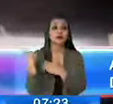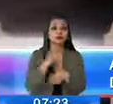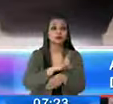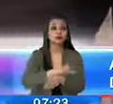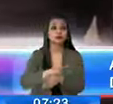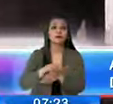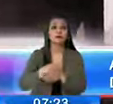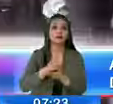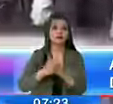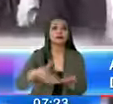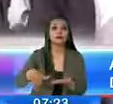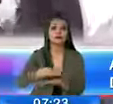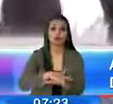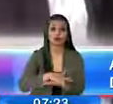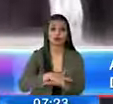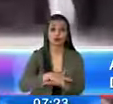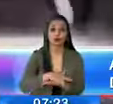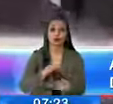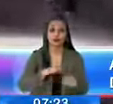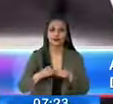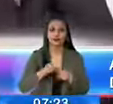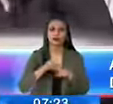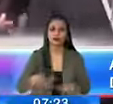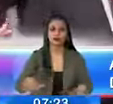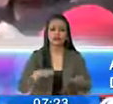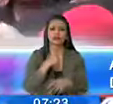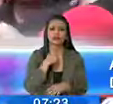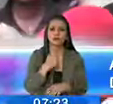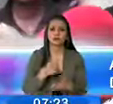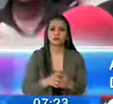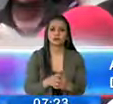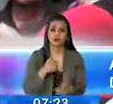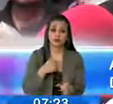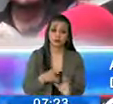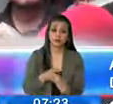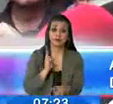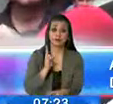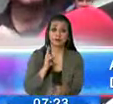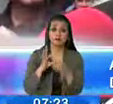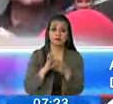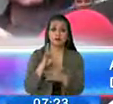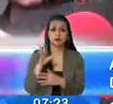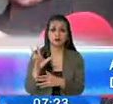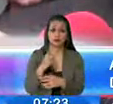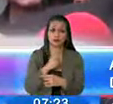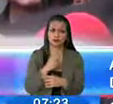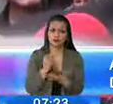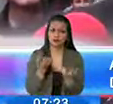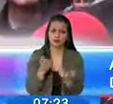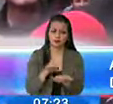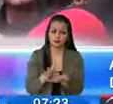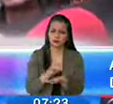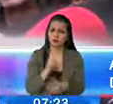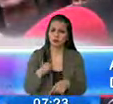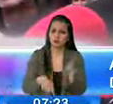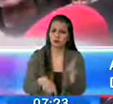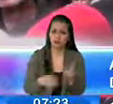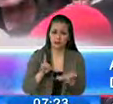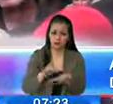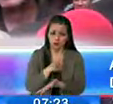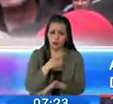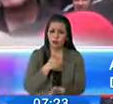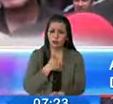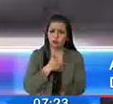ordenamiento territorial, uso y gestión de suelo, manifestó. Porque yo dejo de ser de Alianza País, me quieren votar, me tienen que votar porque soy